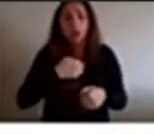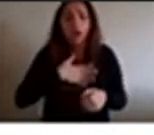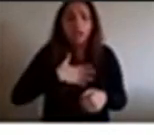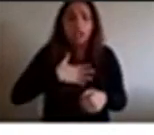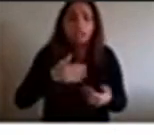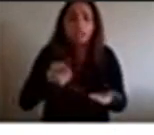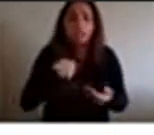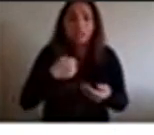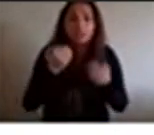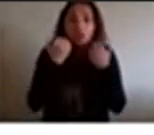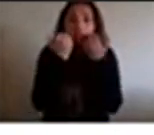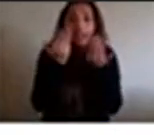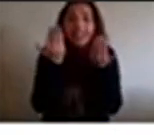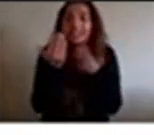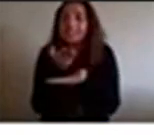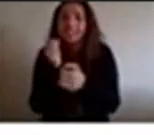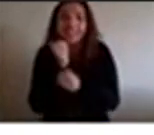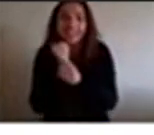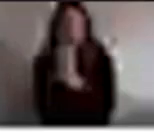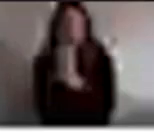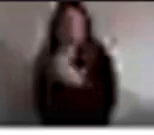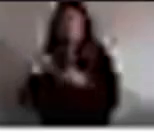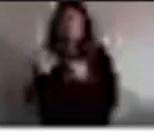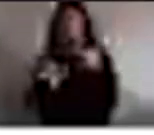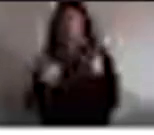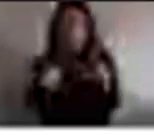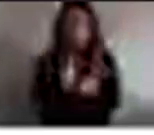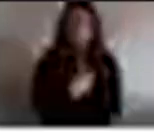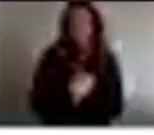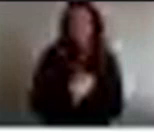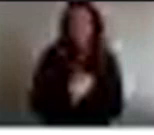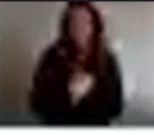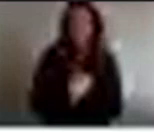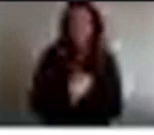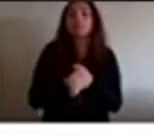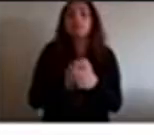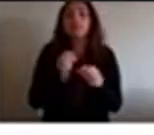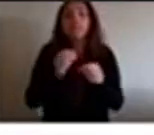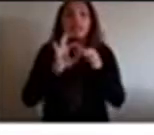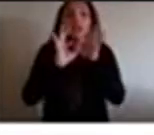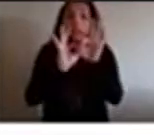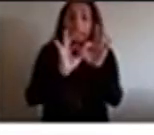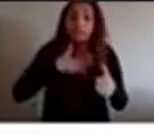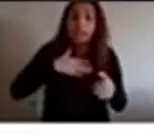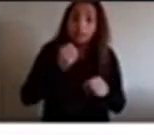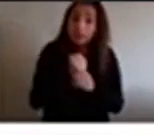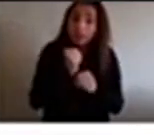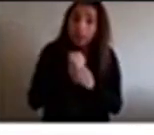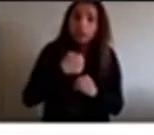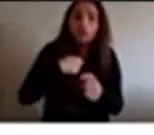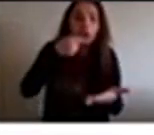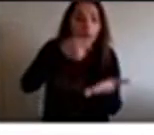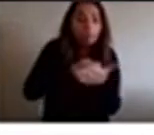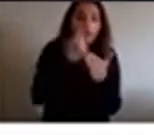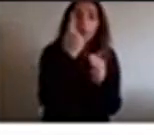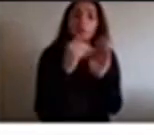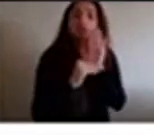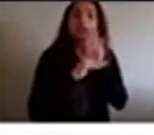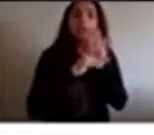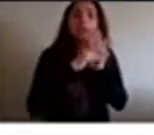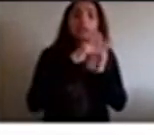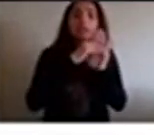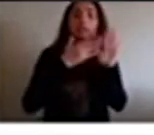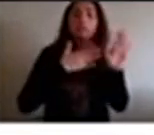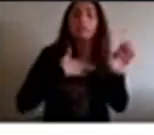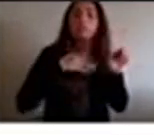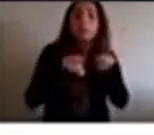a muchas más personas. Gracias a mi trabajo pude comprar un apartamento de mi hermana y yo, estamos felices. Todos